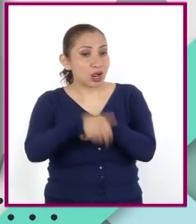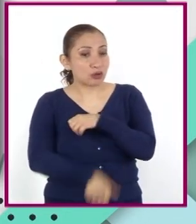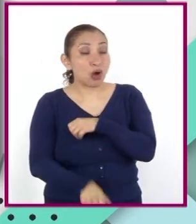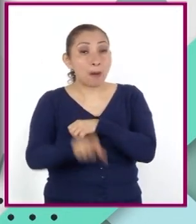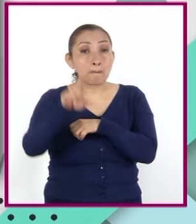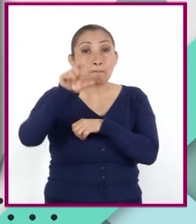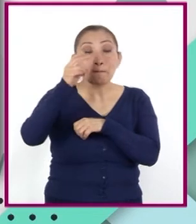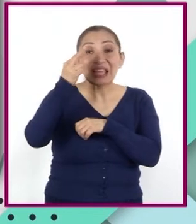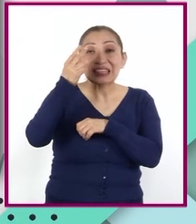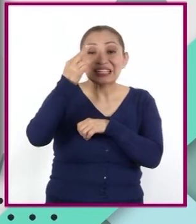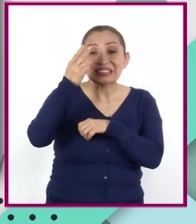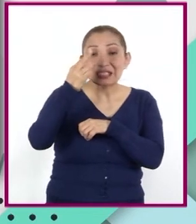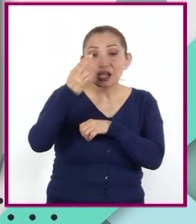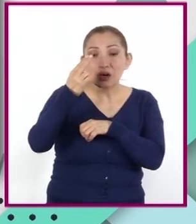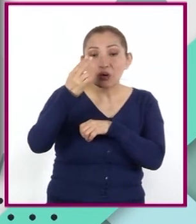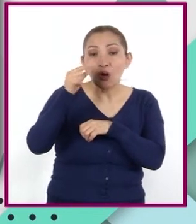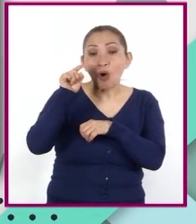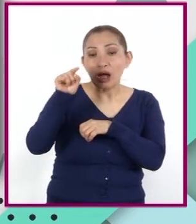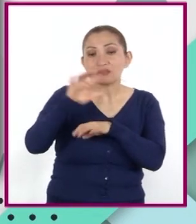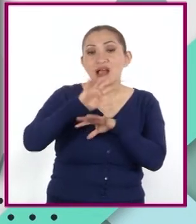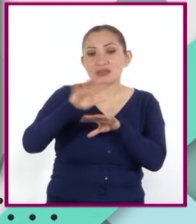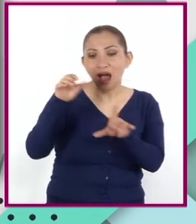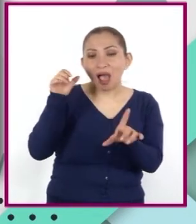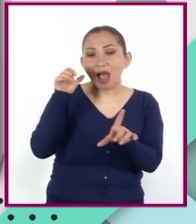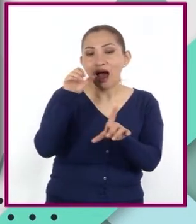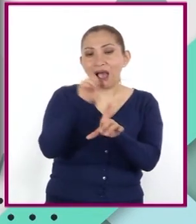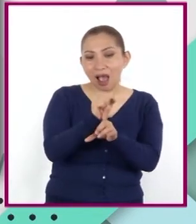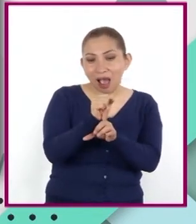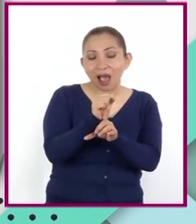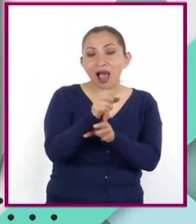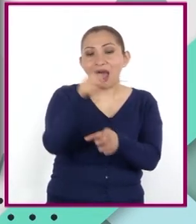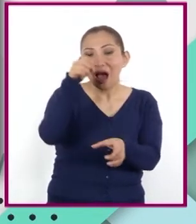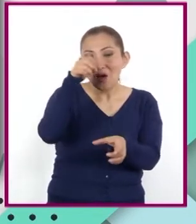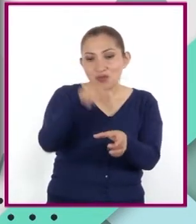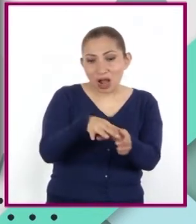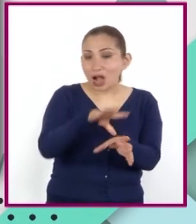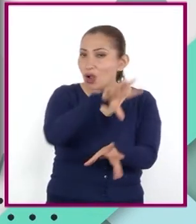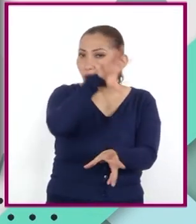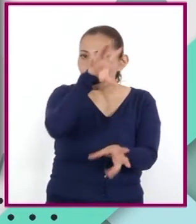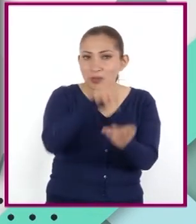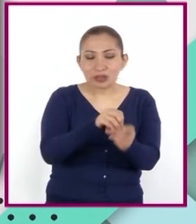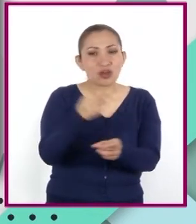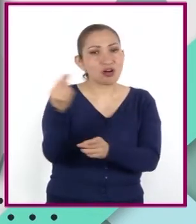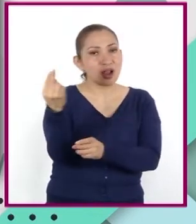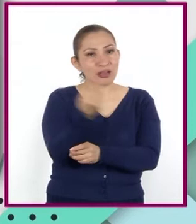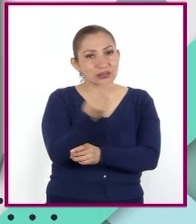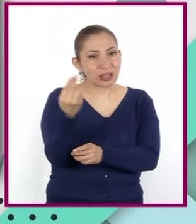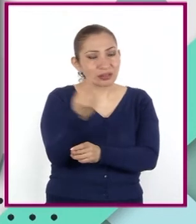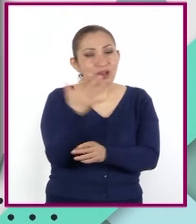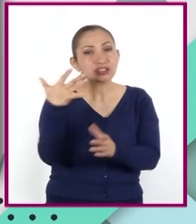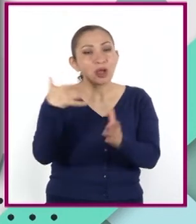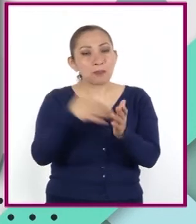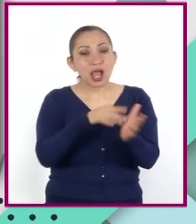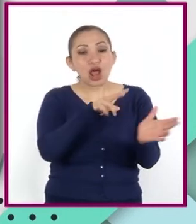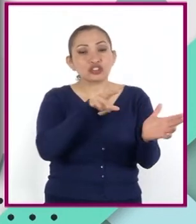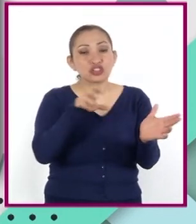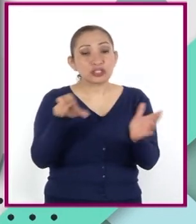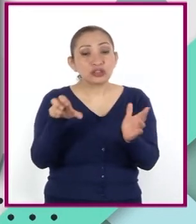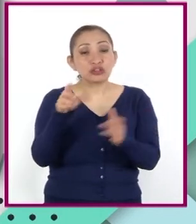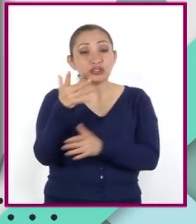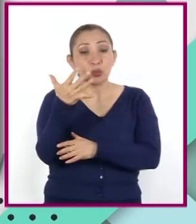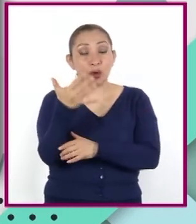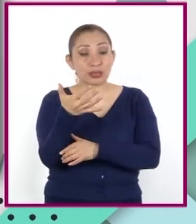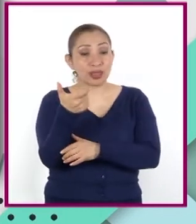número 25, ella logra también ahorrar el total de los 5.850